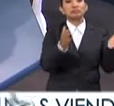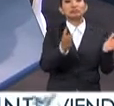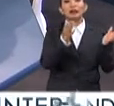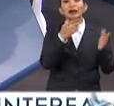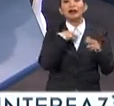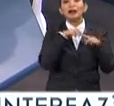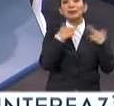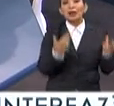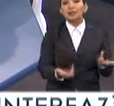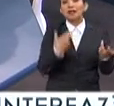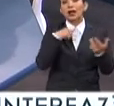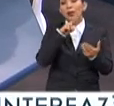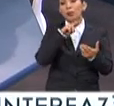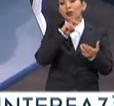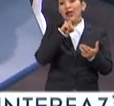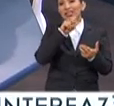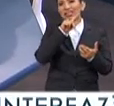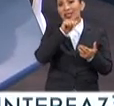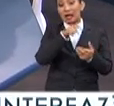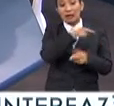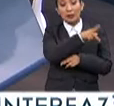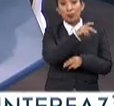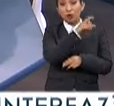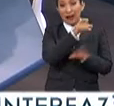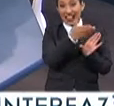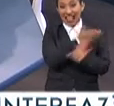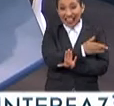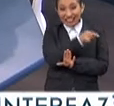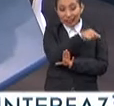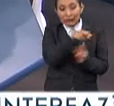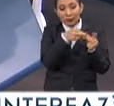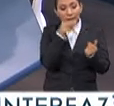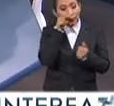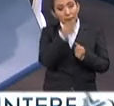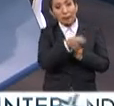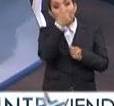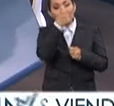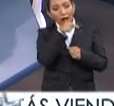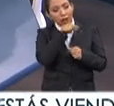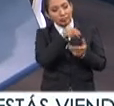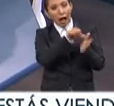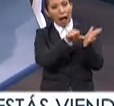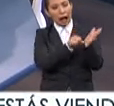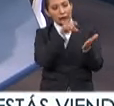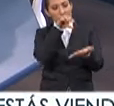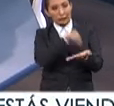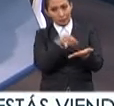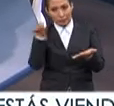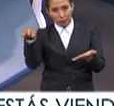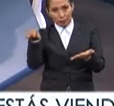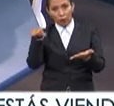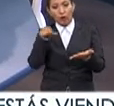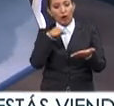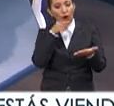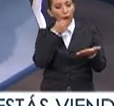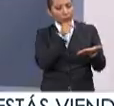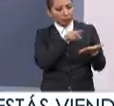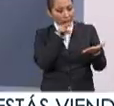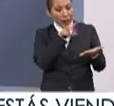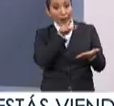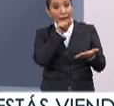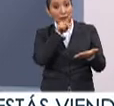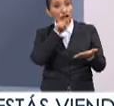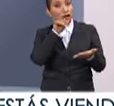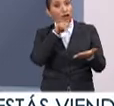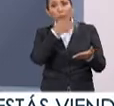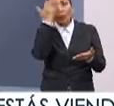las revistas como como vuelta en el caso del plural le bistros su primer número apareció en artículos de él en donde le bistros no